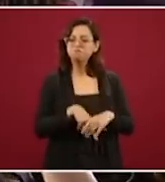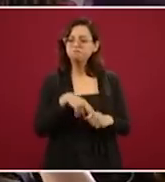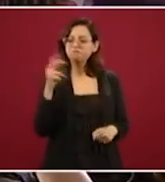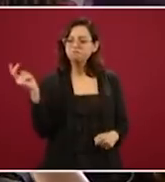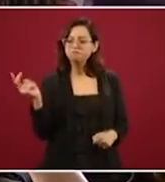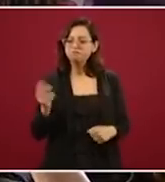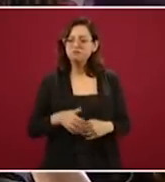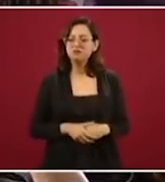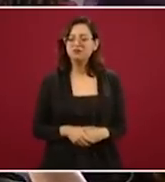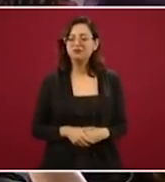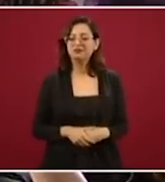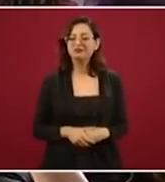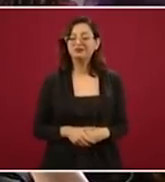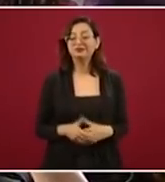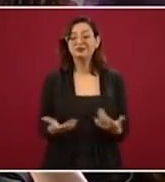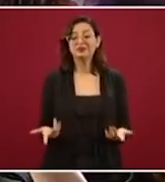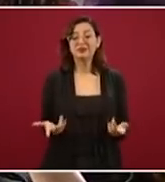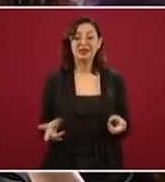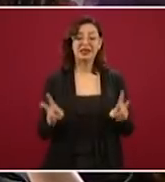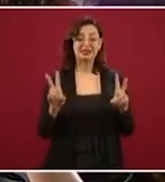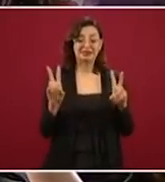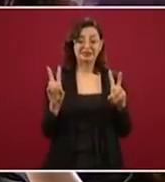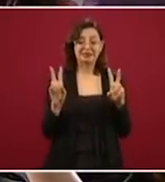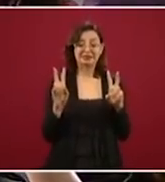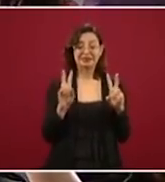porque eran temas